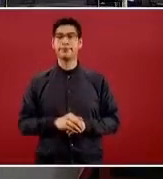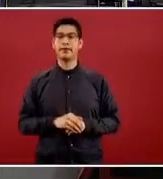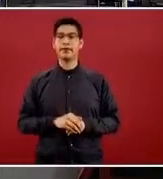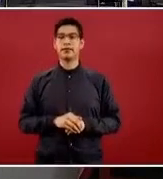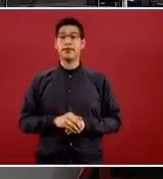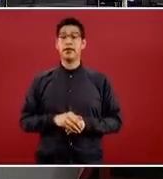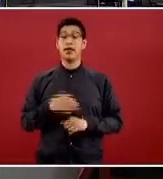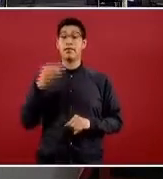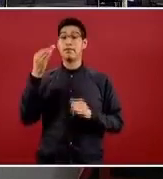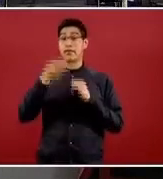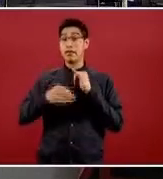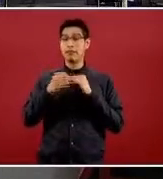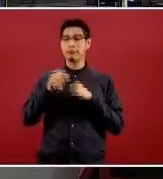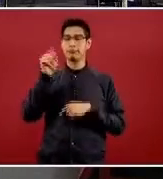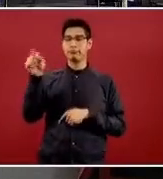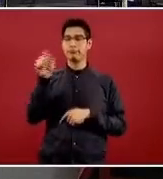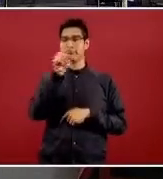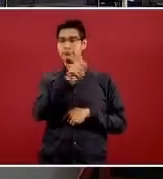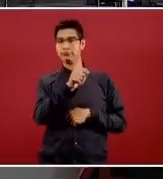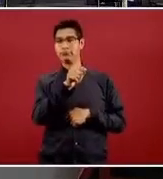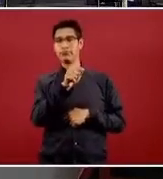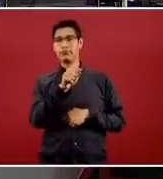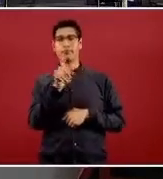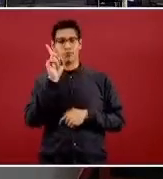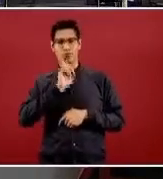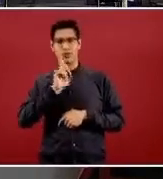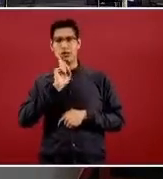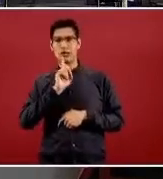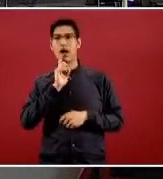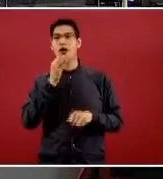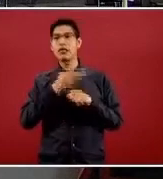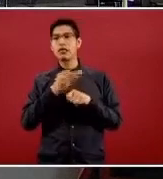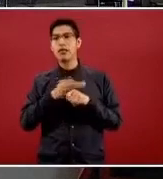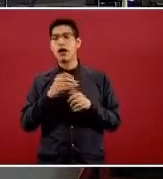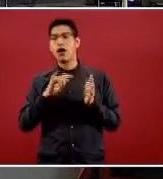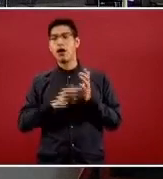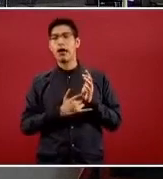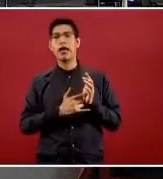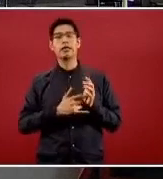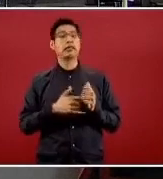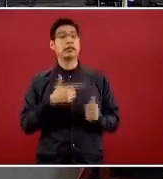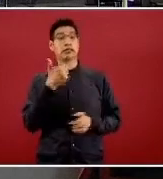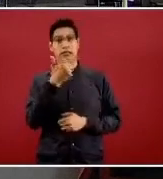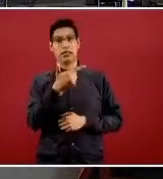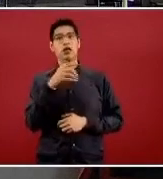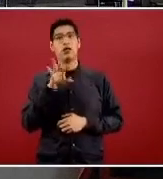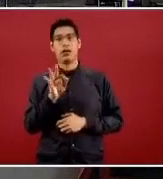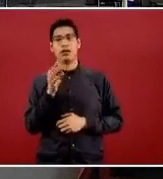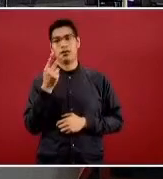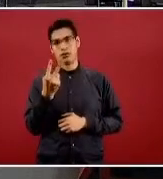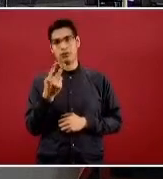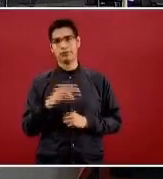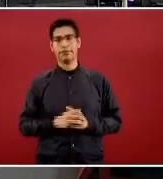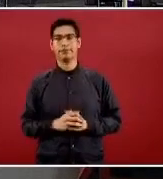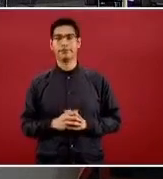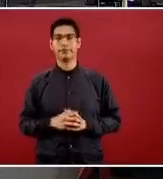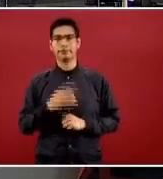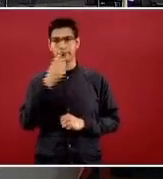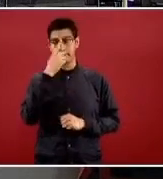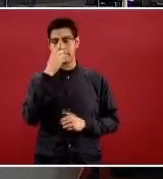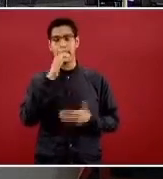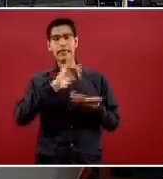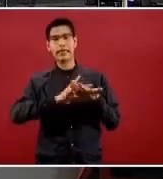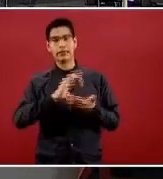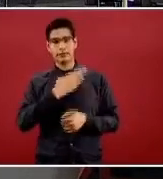acá, terminamos en Blanca y nos vamos a aquella fila y son las 19:42. Gracias. Gracias. Buenas noches.